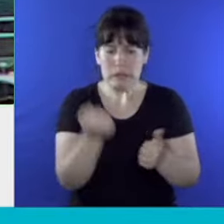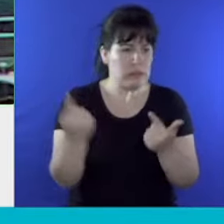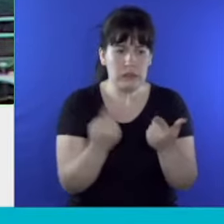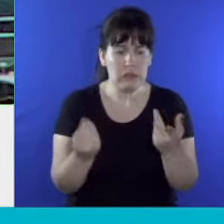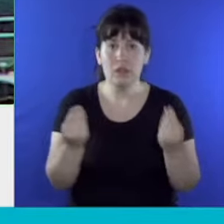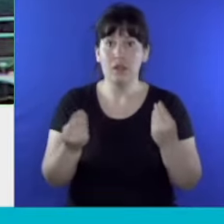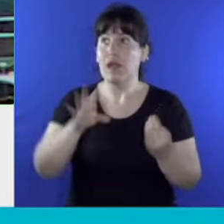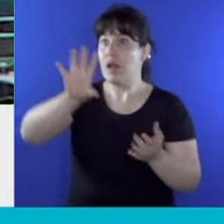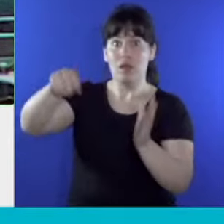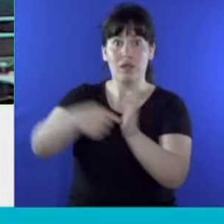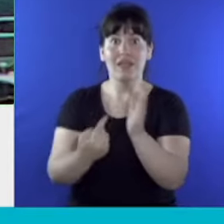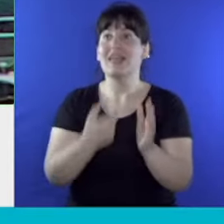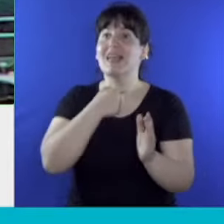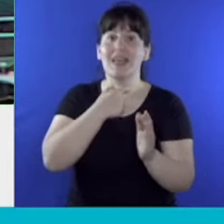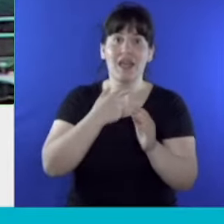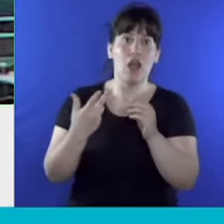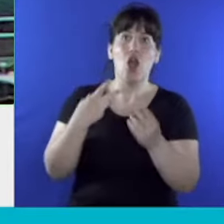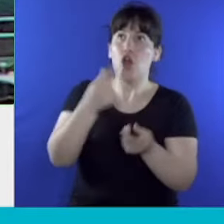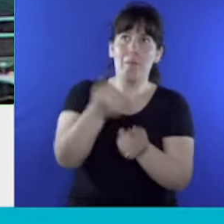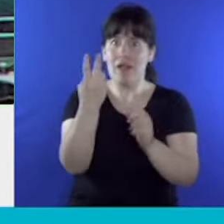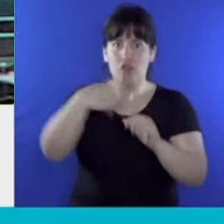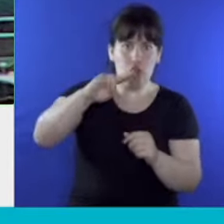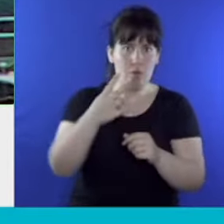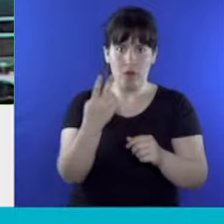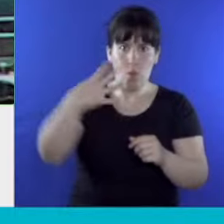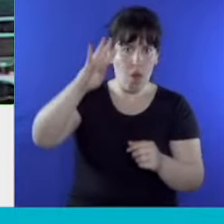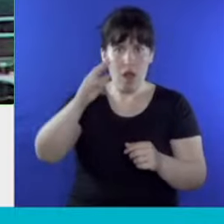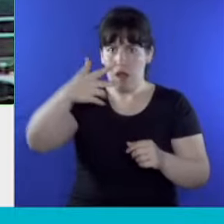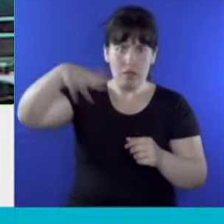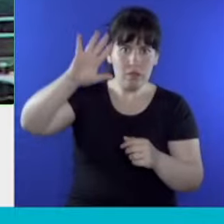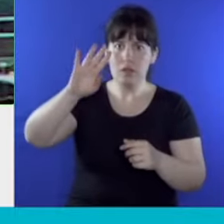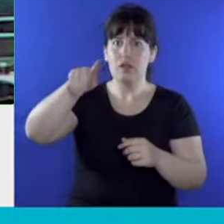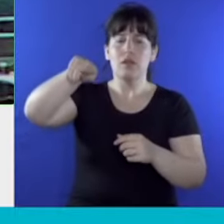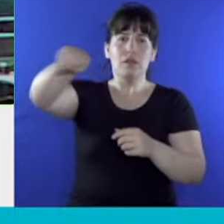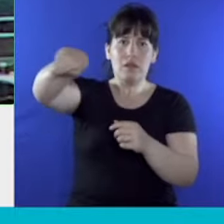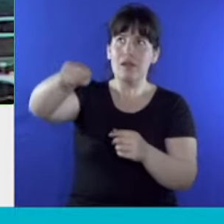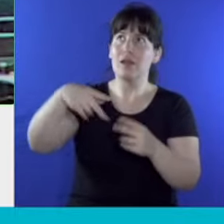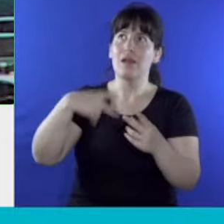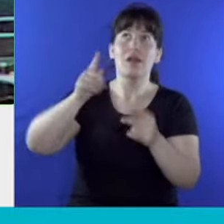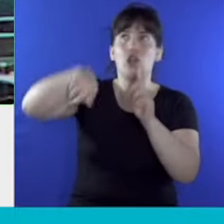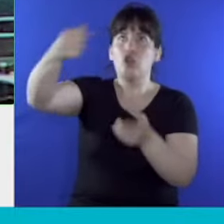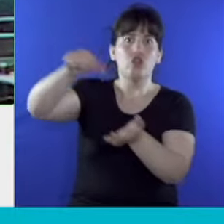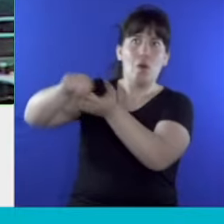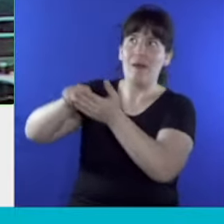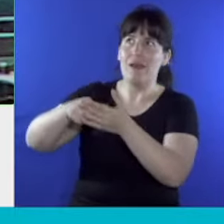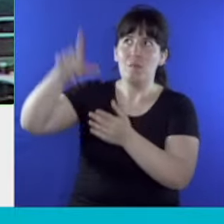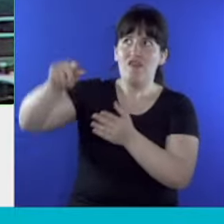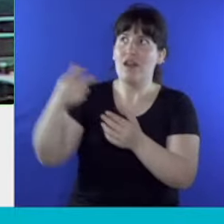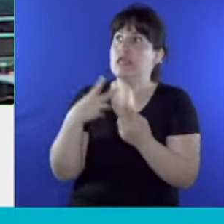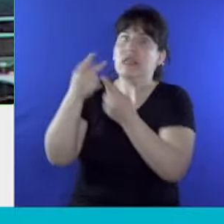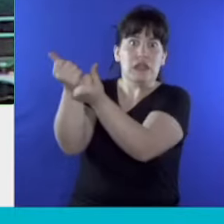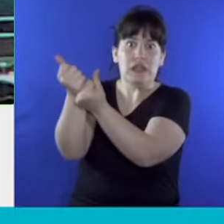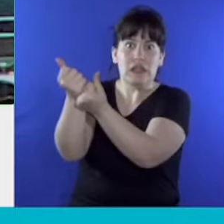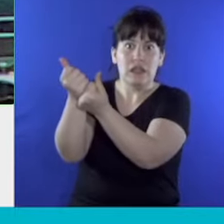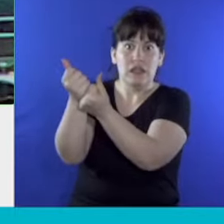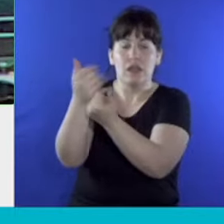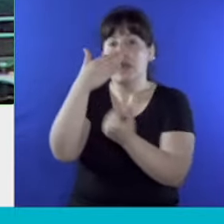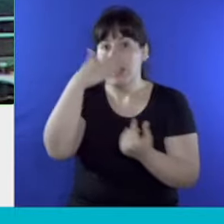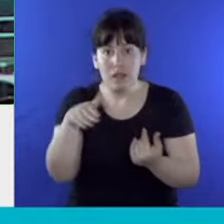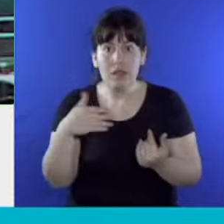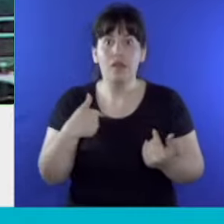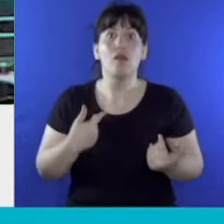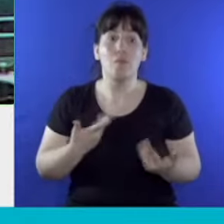de Buenos Aires lo compre al doble o al triple o al cuádruple que lo vende en cualquier país del mundo. Y después le vamos a reclamar que no están